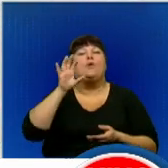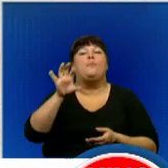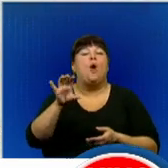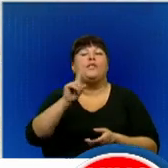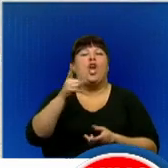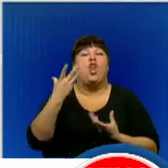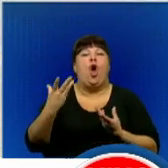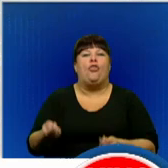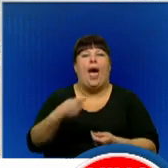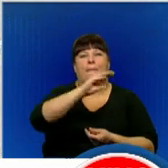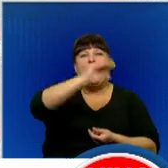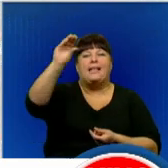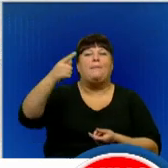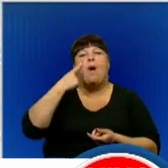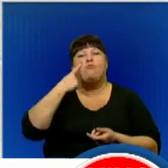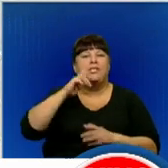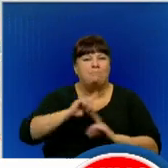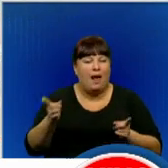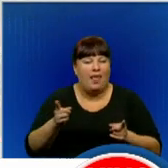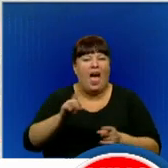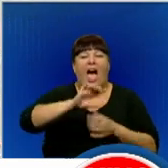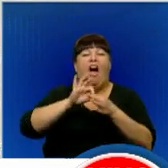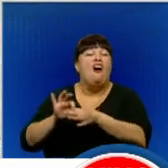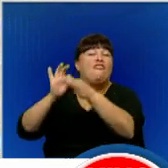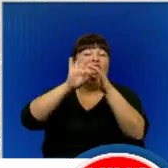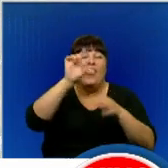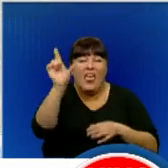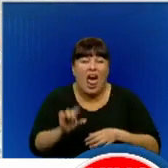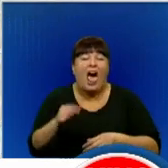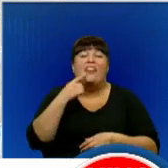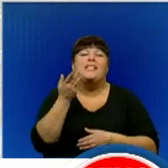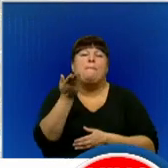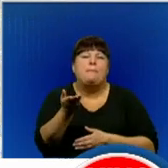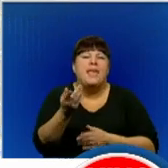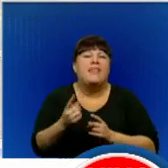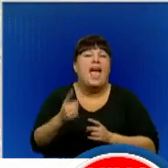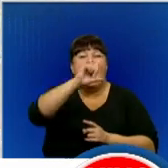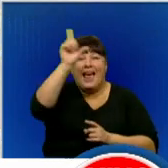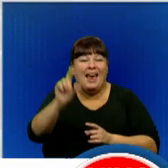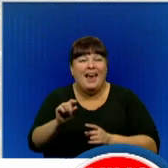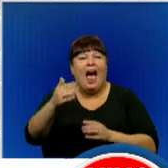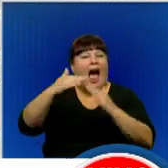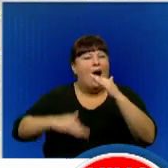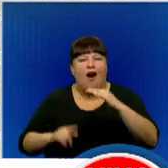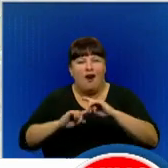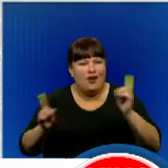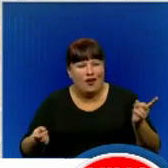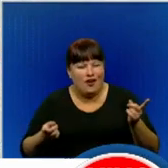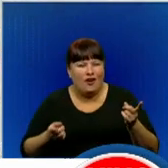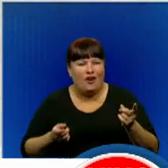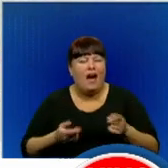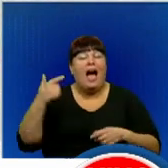no coparticipar a los municipios el federalismo que media para arriba no se practica para abajo